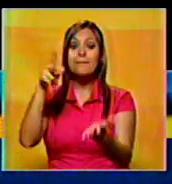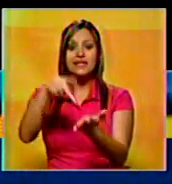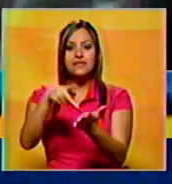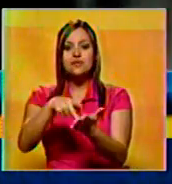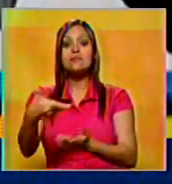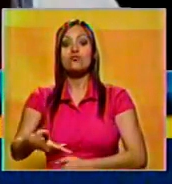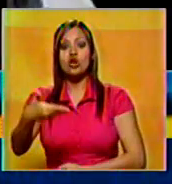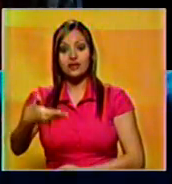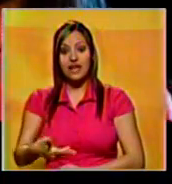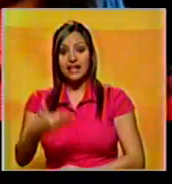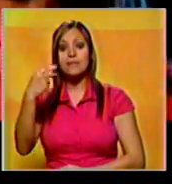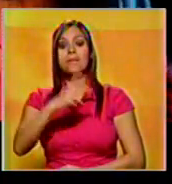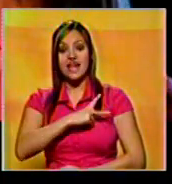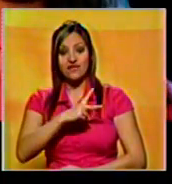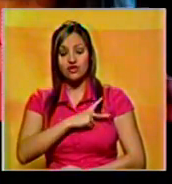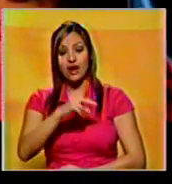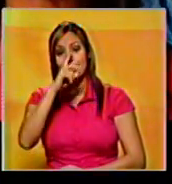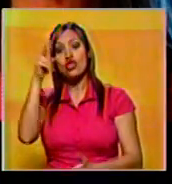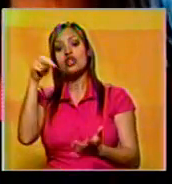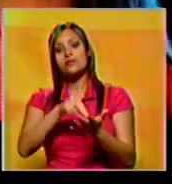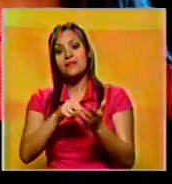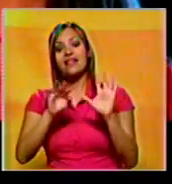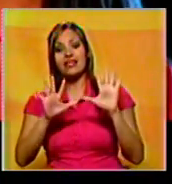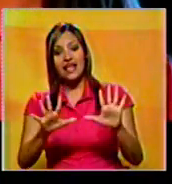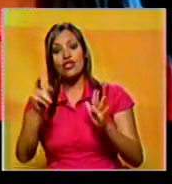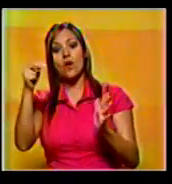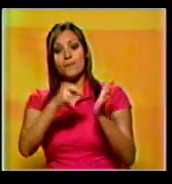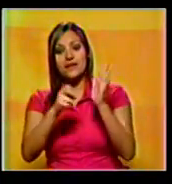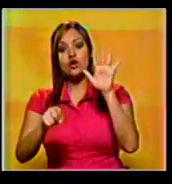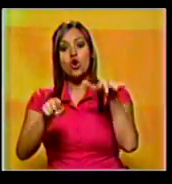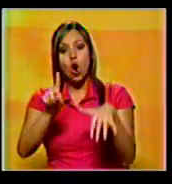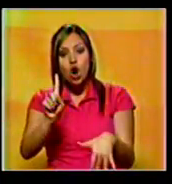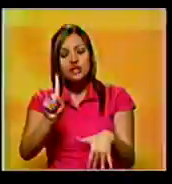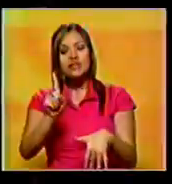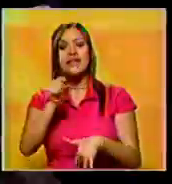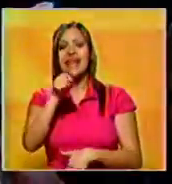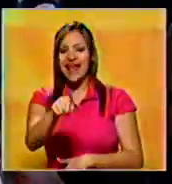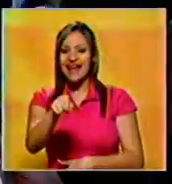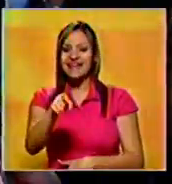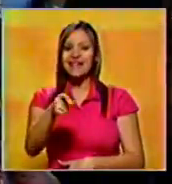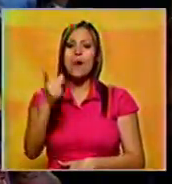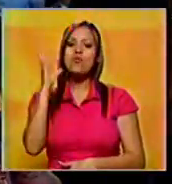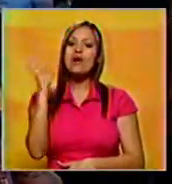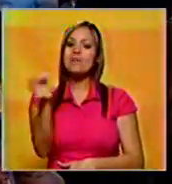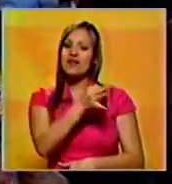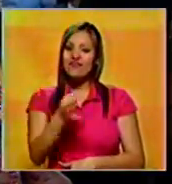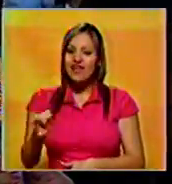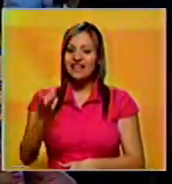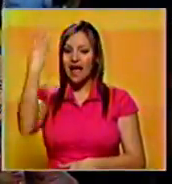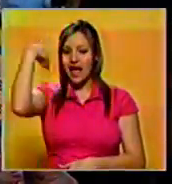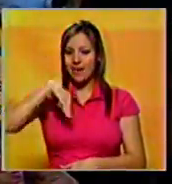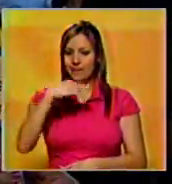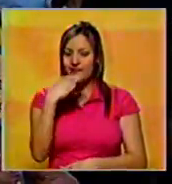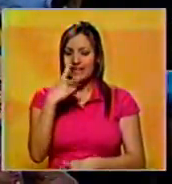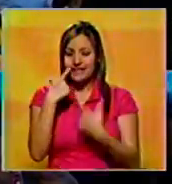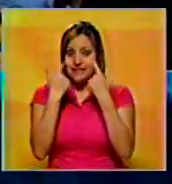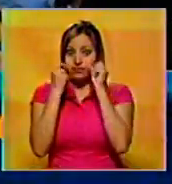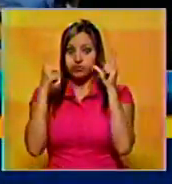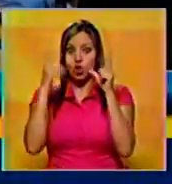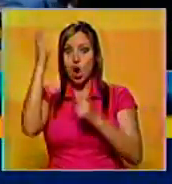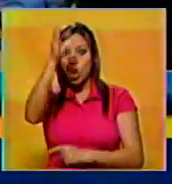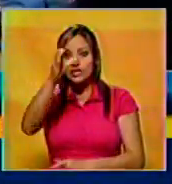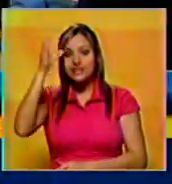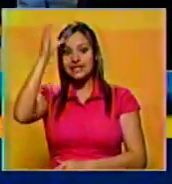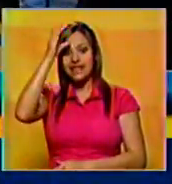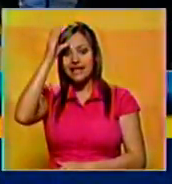muy importante en nuestro canal en el año 2010-2011, con su papel de Micaela, la mujer perfecta, que despertó la